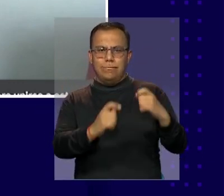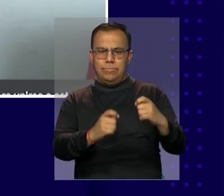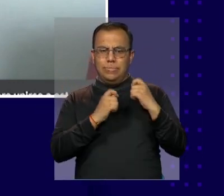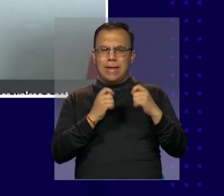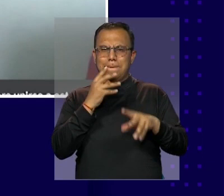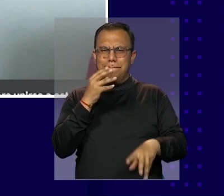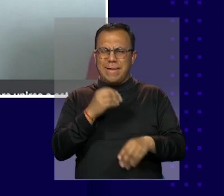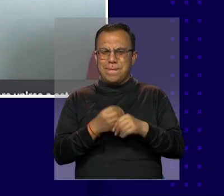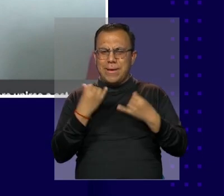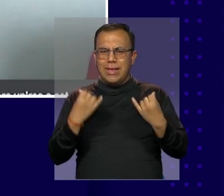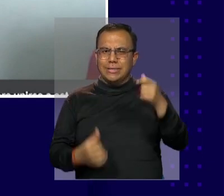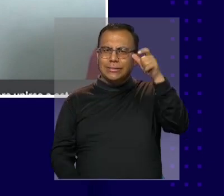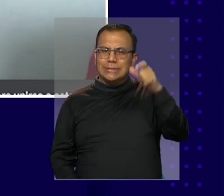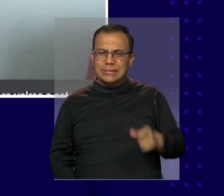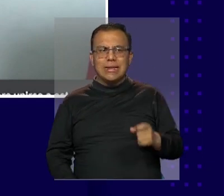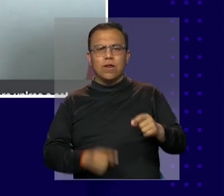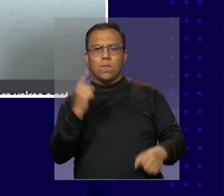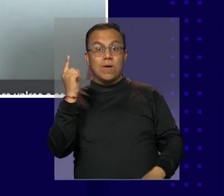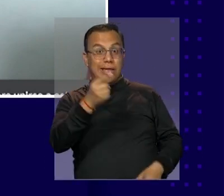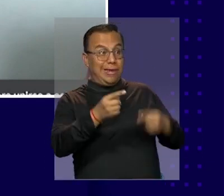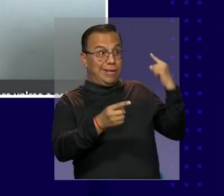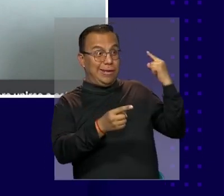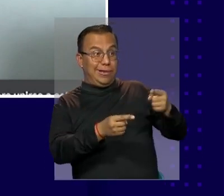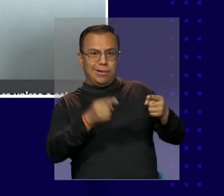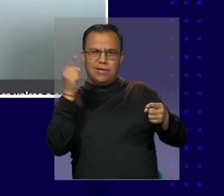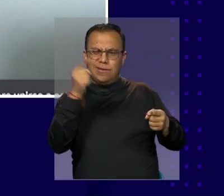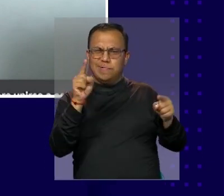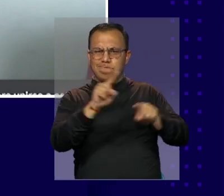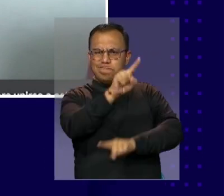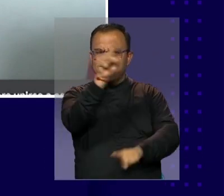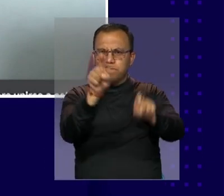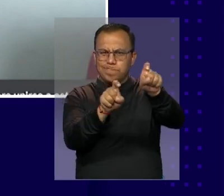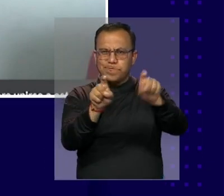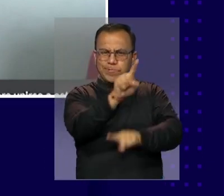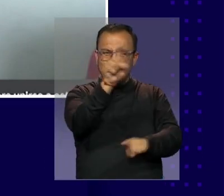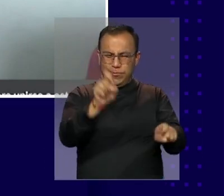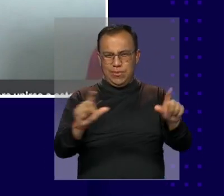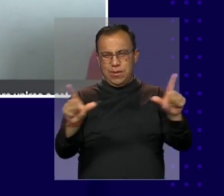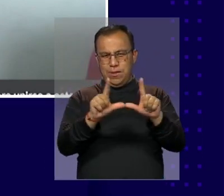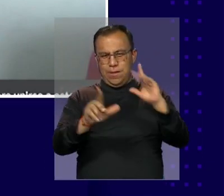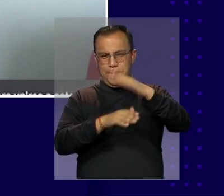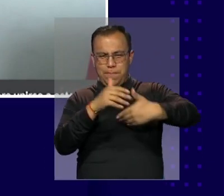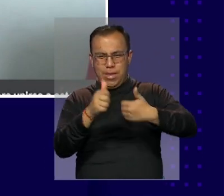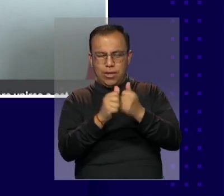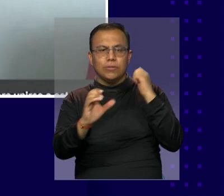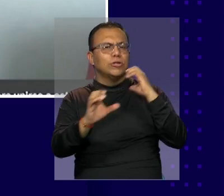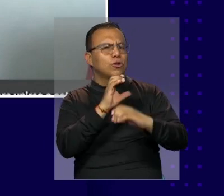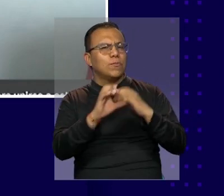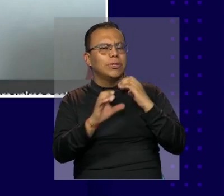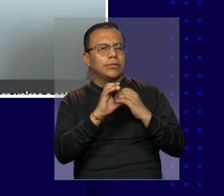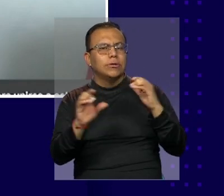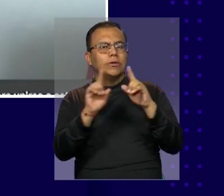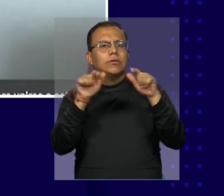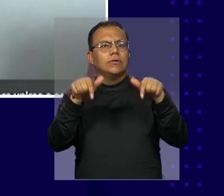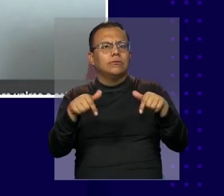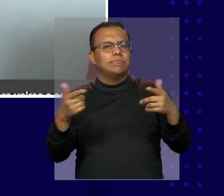sido altamente señalada y cuestionada por diferentes medios de comunicación